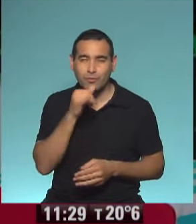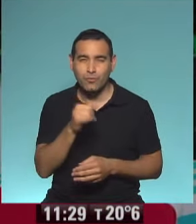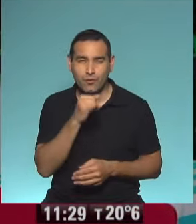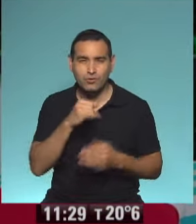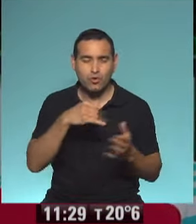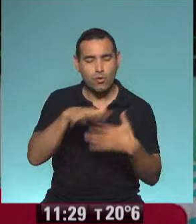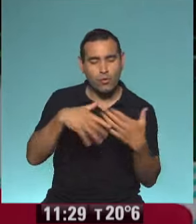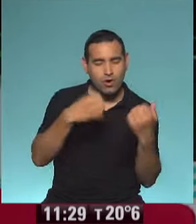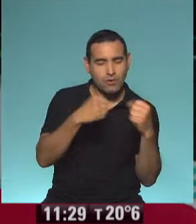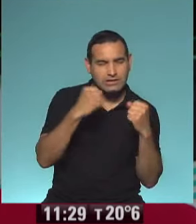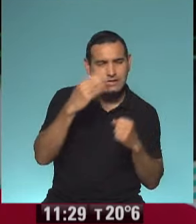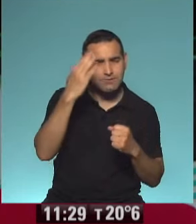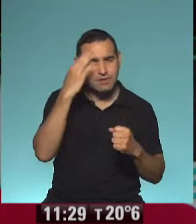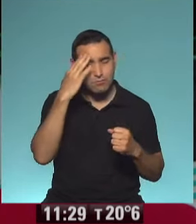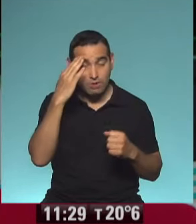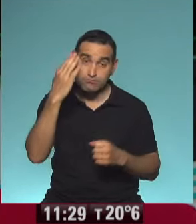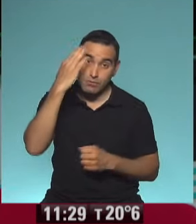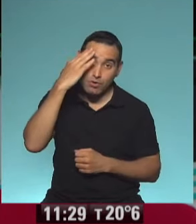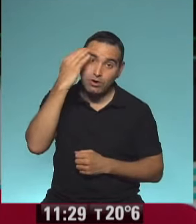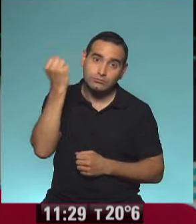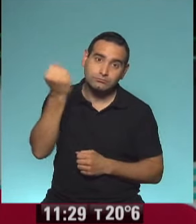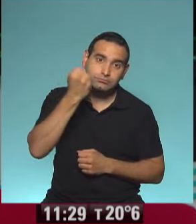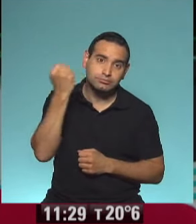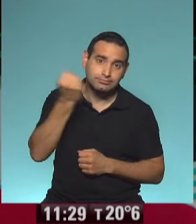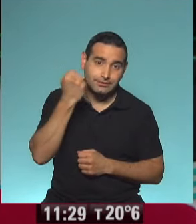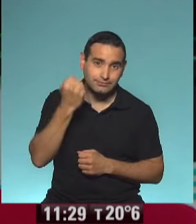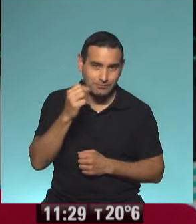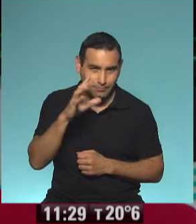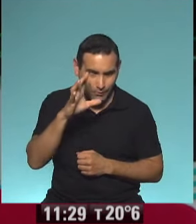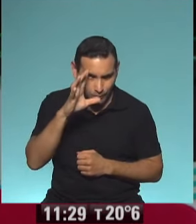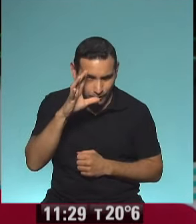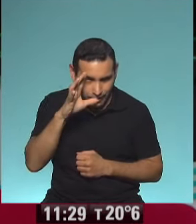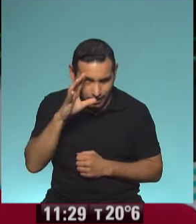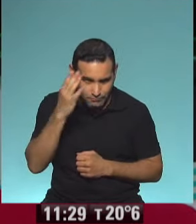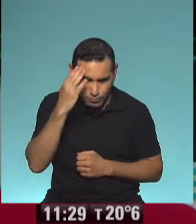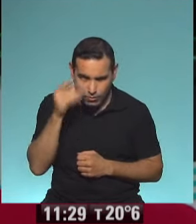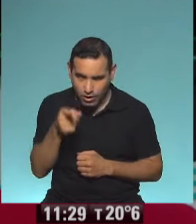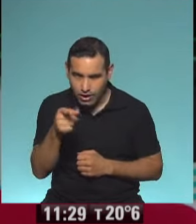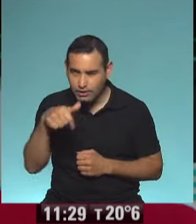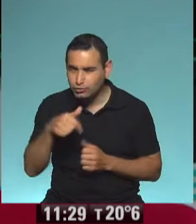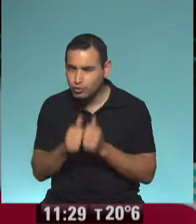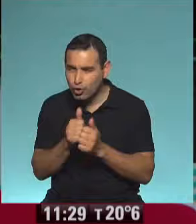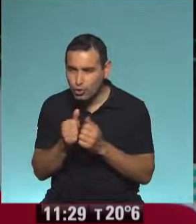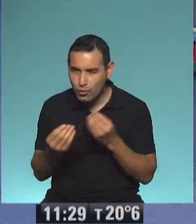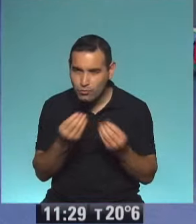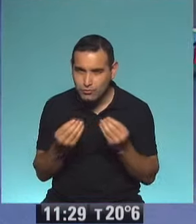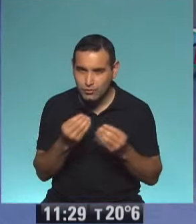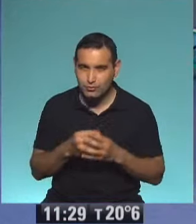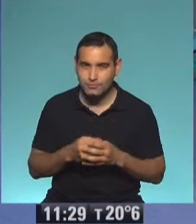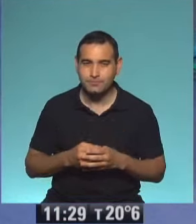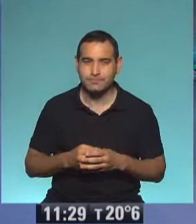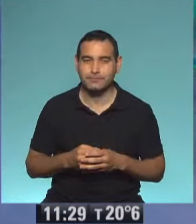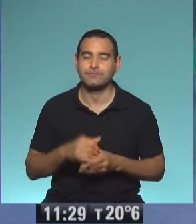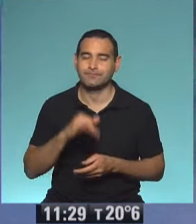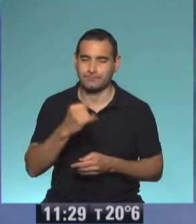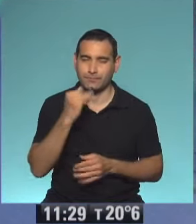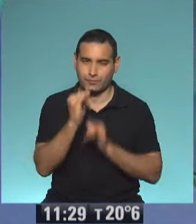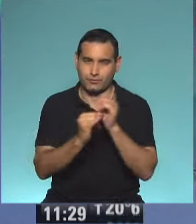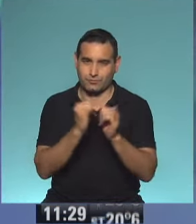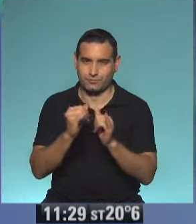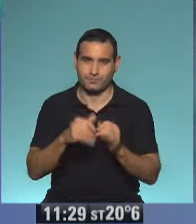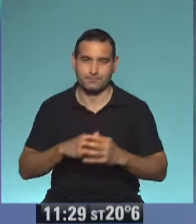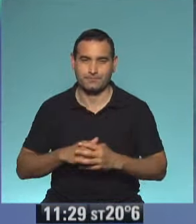para practicar la memoria. La memoria es muy importante. Bueno, ¿se acuerdan? Más o menos como en esta historia, ¿sí? ¿Lo recordamos con los chicos y las chicas en